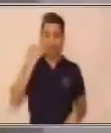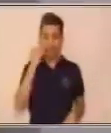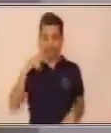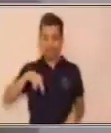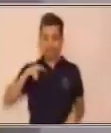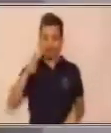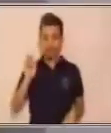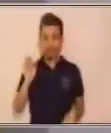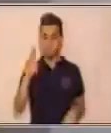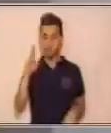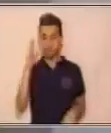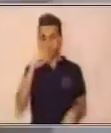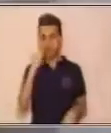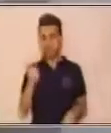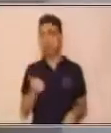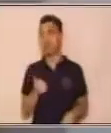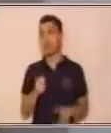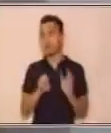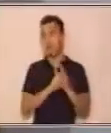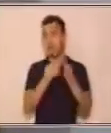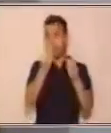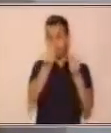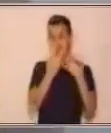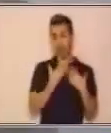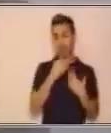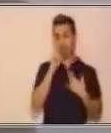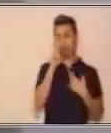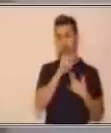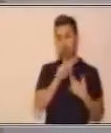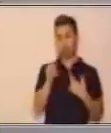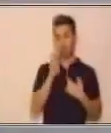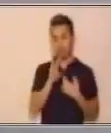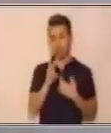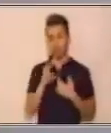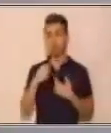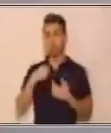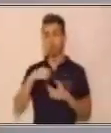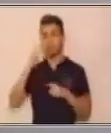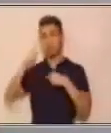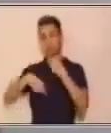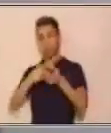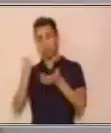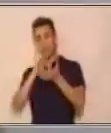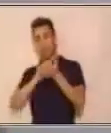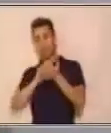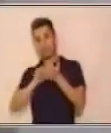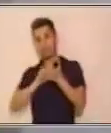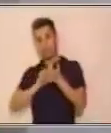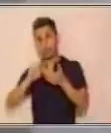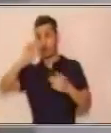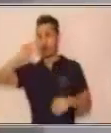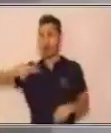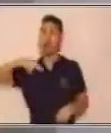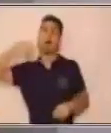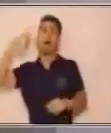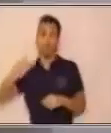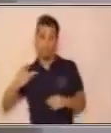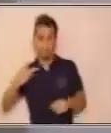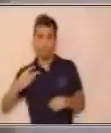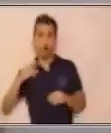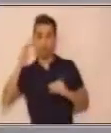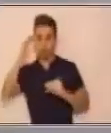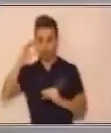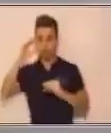Es 3/2. Es decir, vamos a escribir al denominador en el